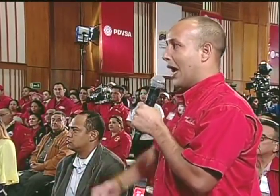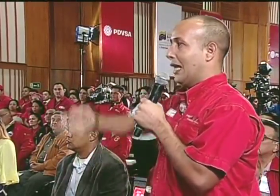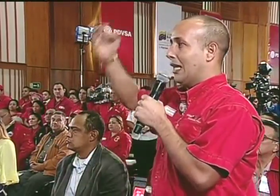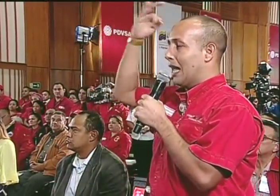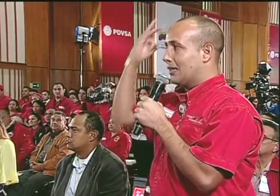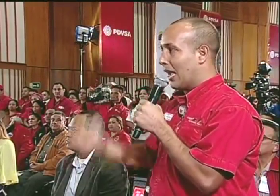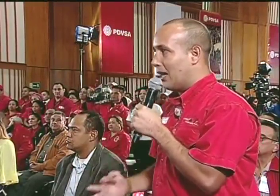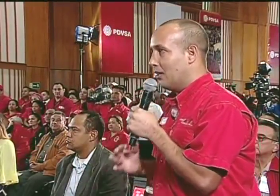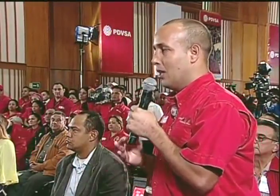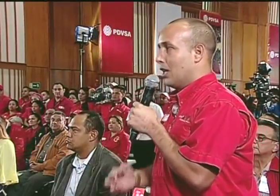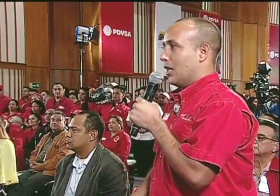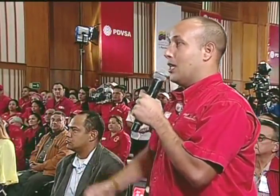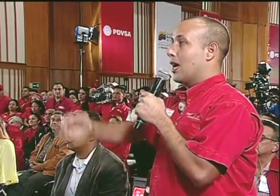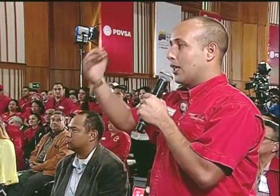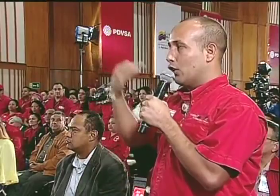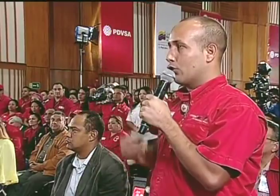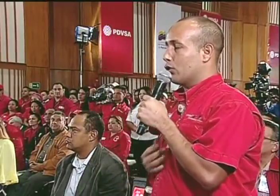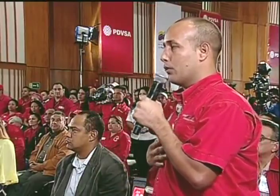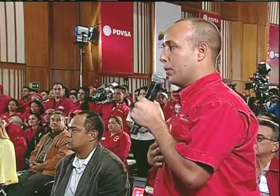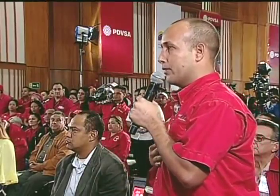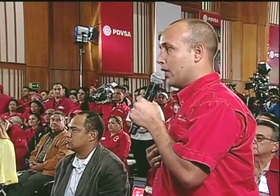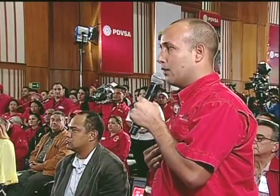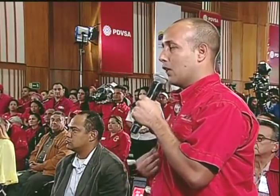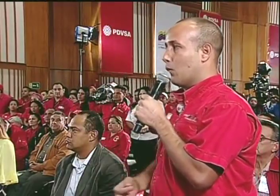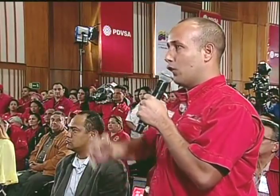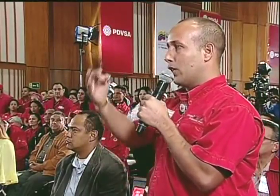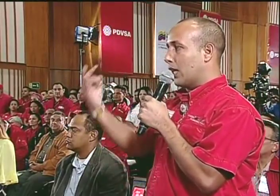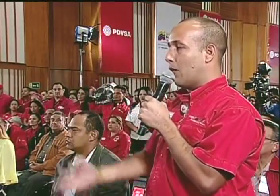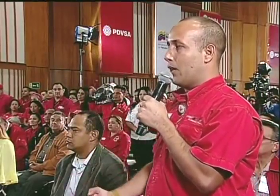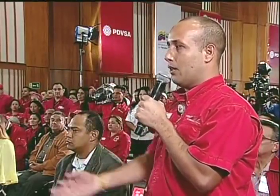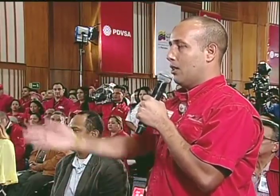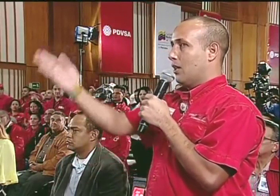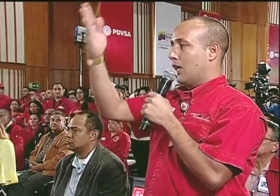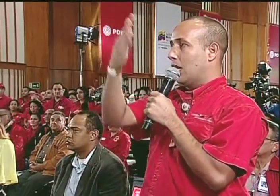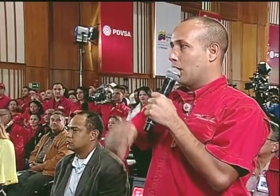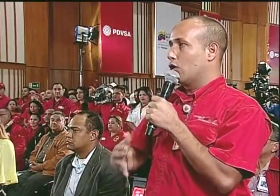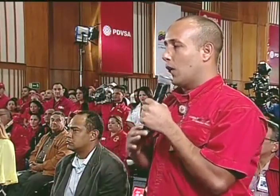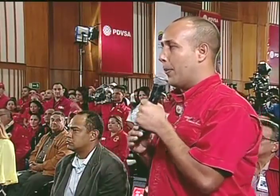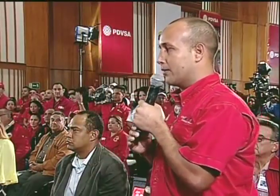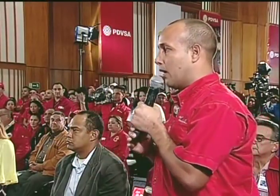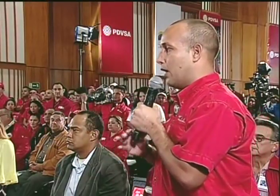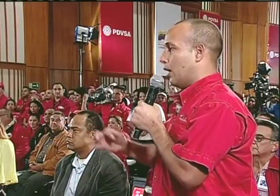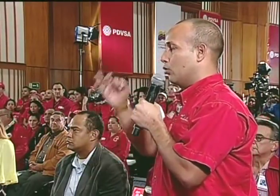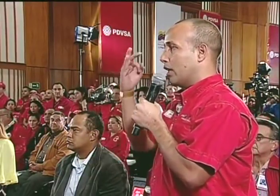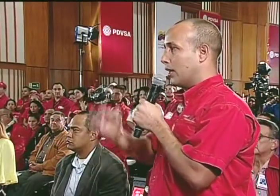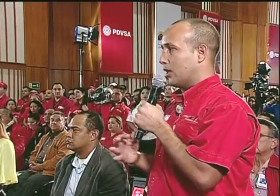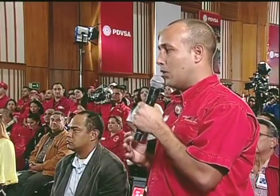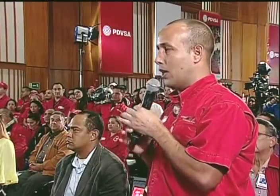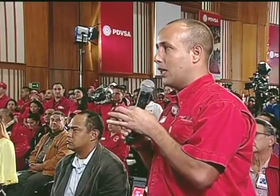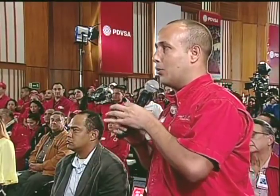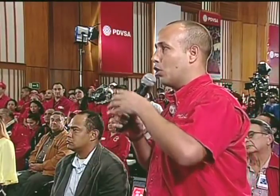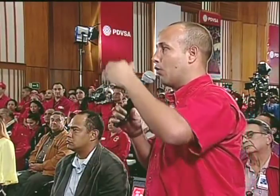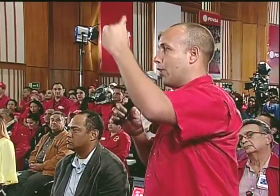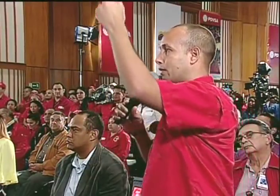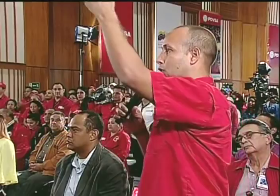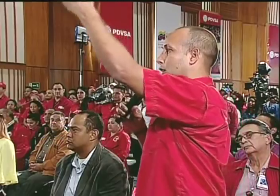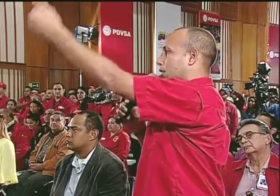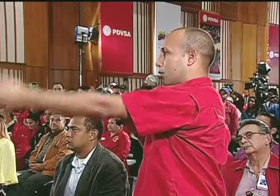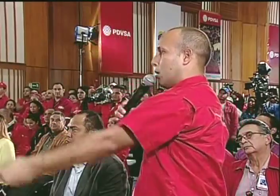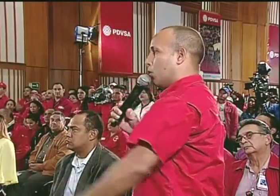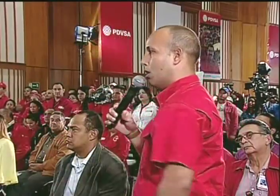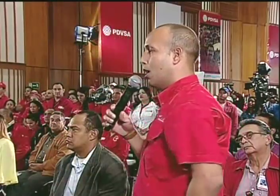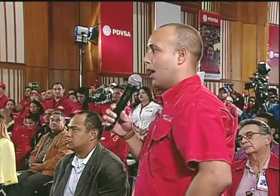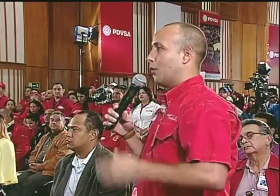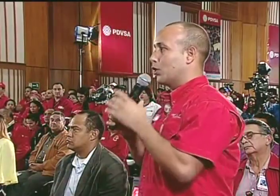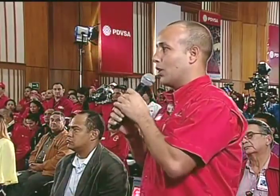unión, a la lealtad, y aquí nosotros, presidente, como le indicaba en las reuniones pasadas a la Junta Directiva y en la videoconferencia